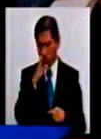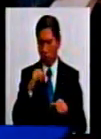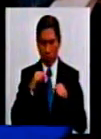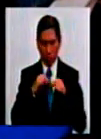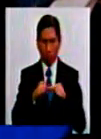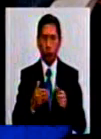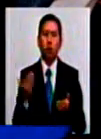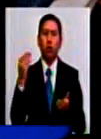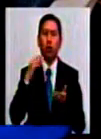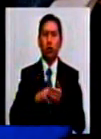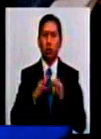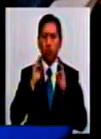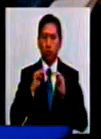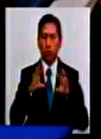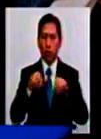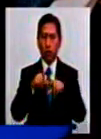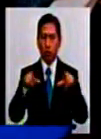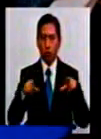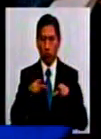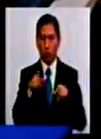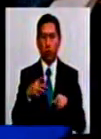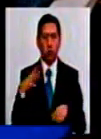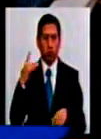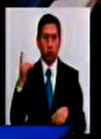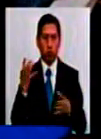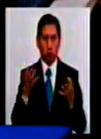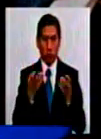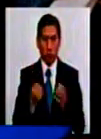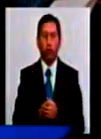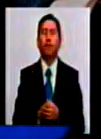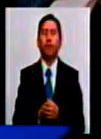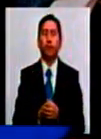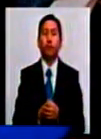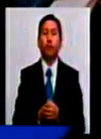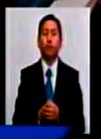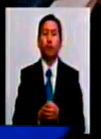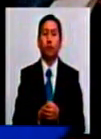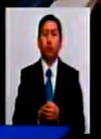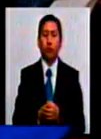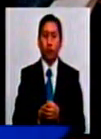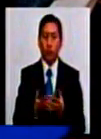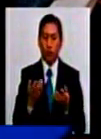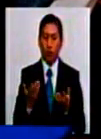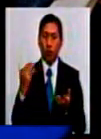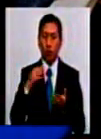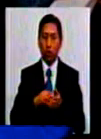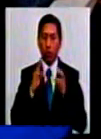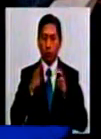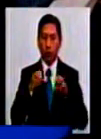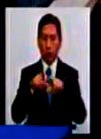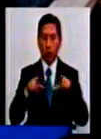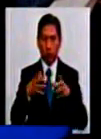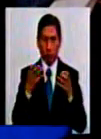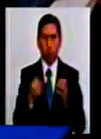de retornar al Océano Pacífico con soberanía y de recuperar su cualidad marítima.